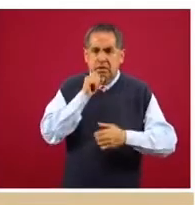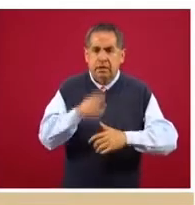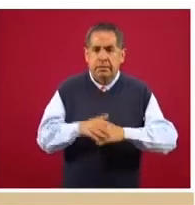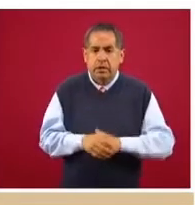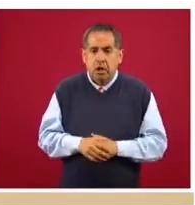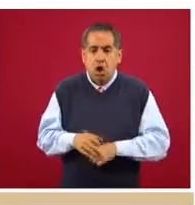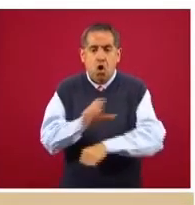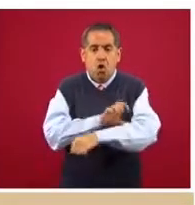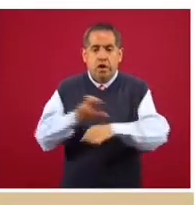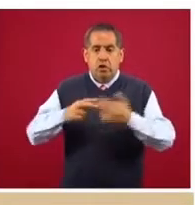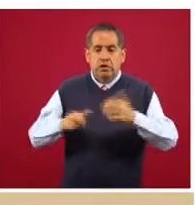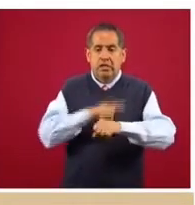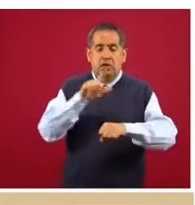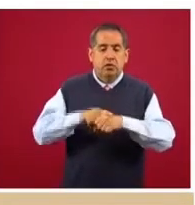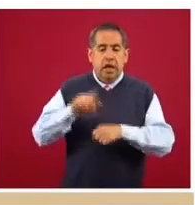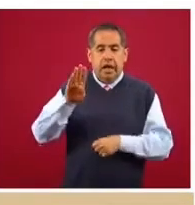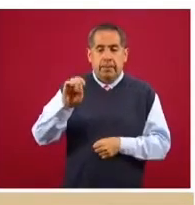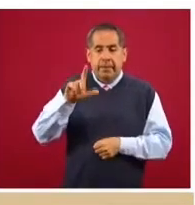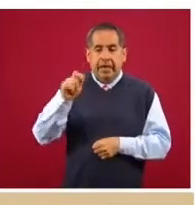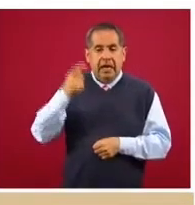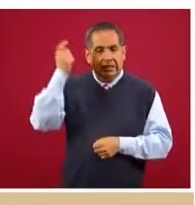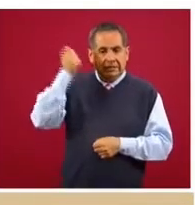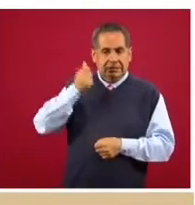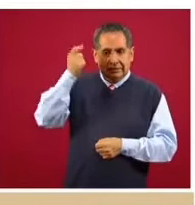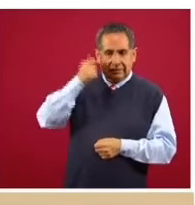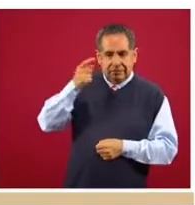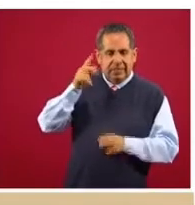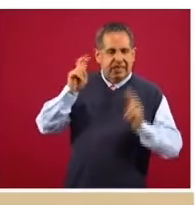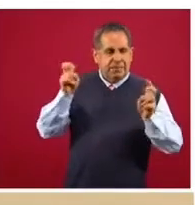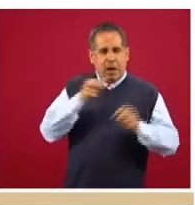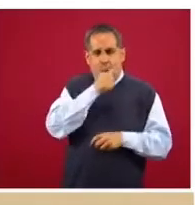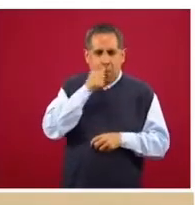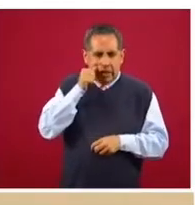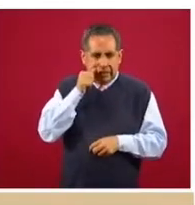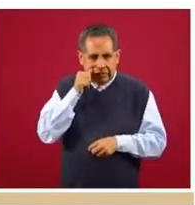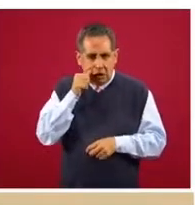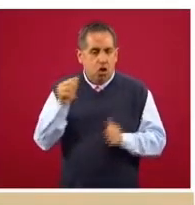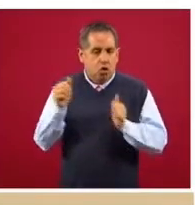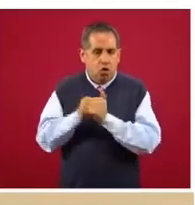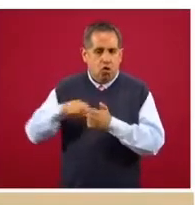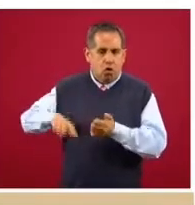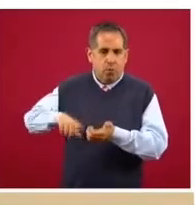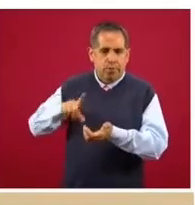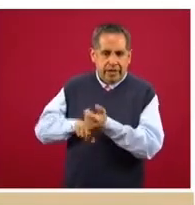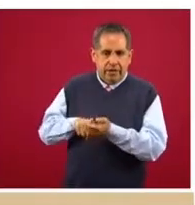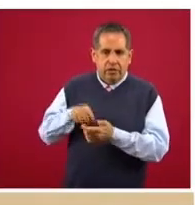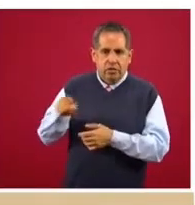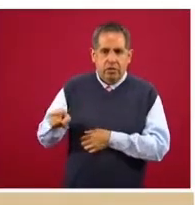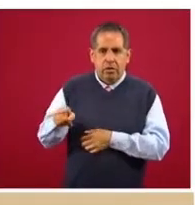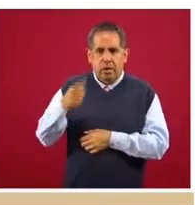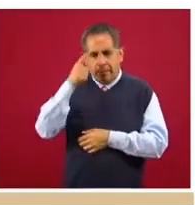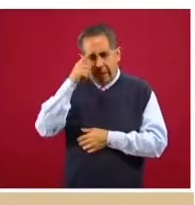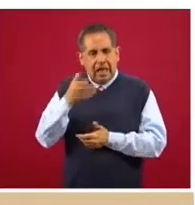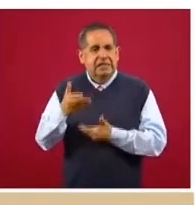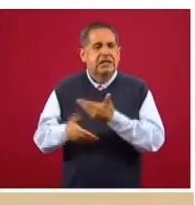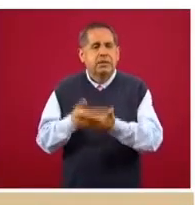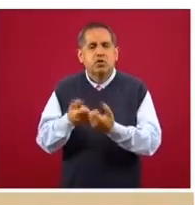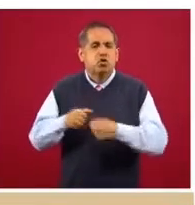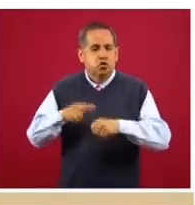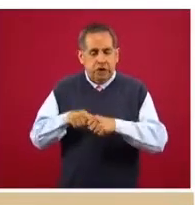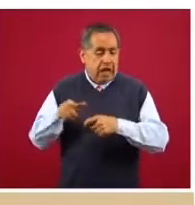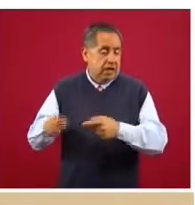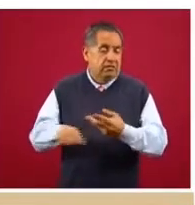También se encuentra la Coordinación Nacional de Becas para el Bienestar Benito Juárez, a través de las becas Elisa Acuña para Servicio